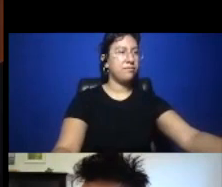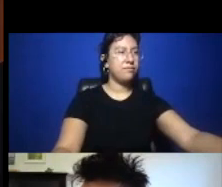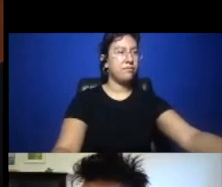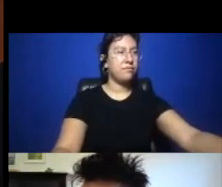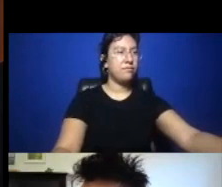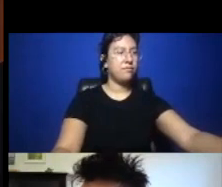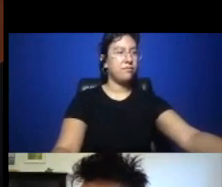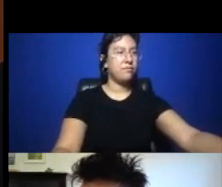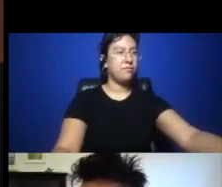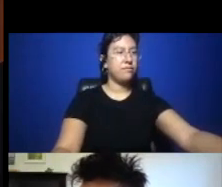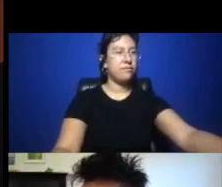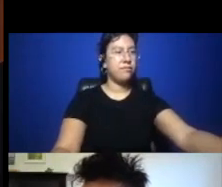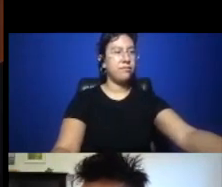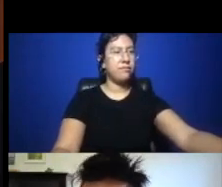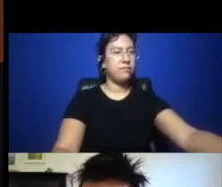Bienvenida, Gabriela.